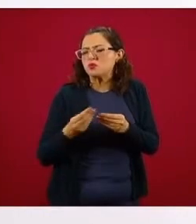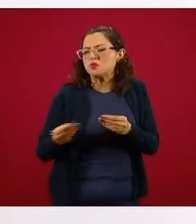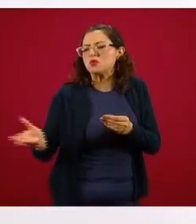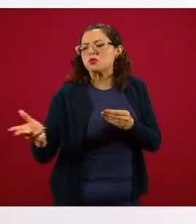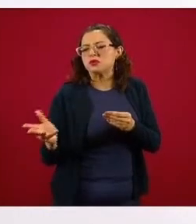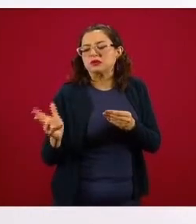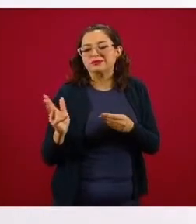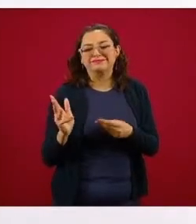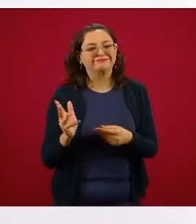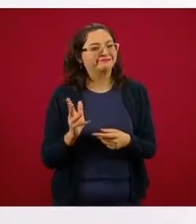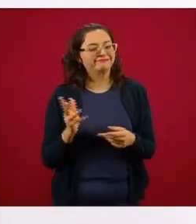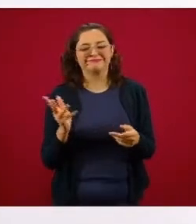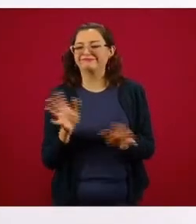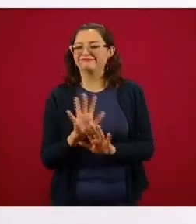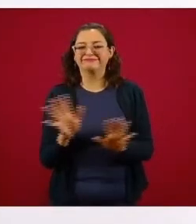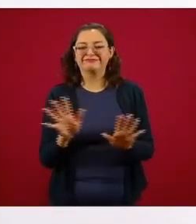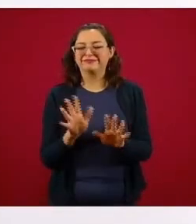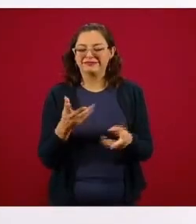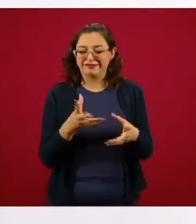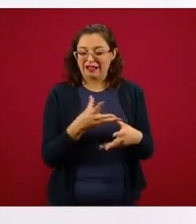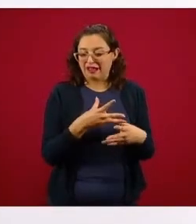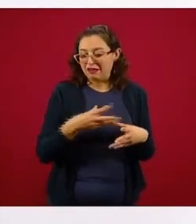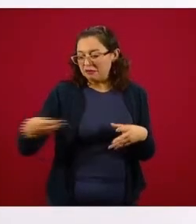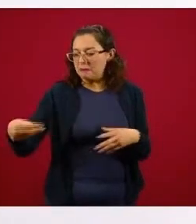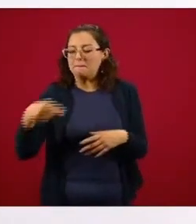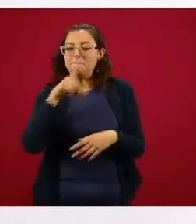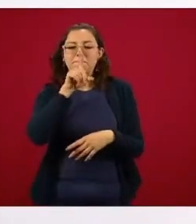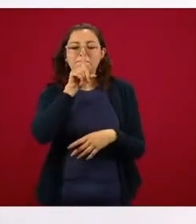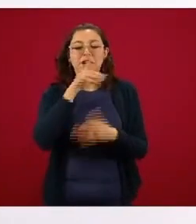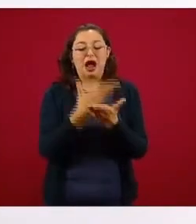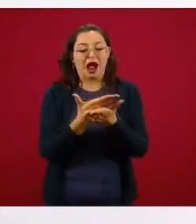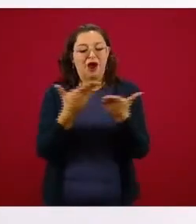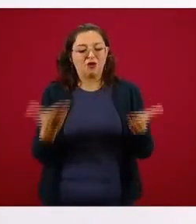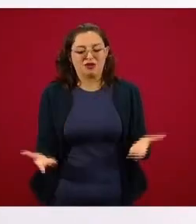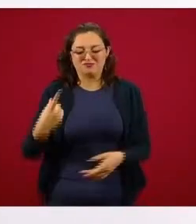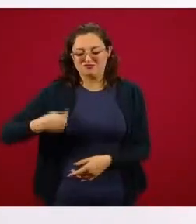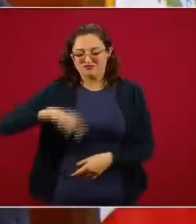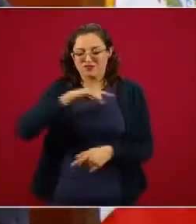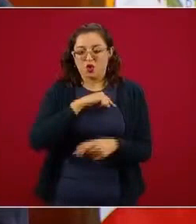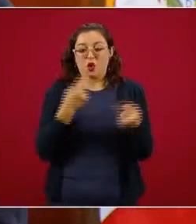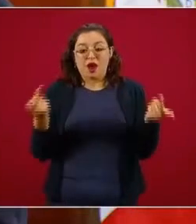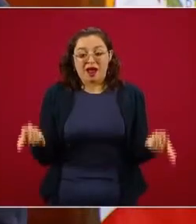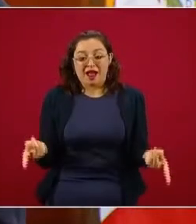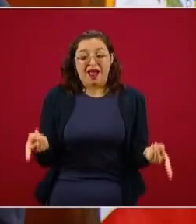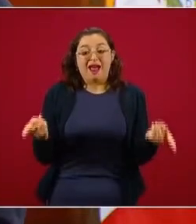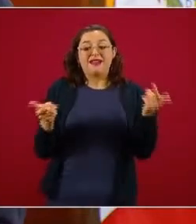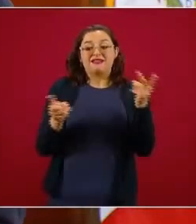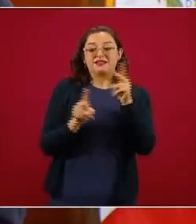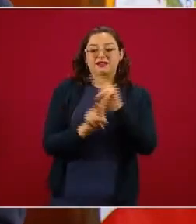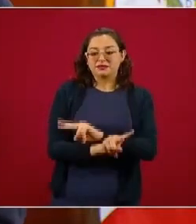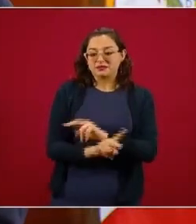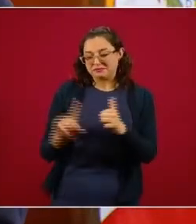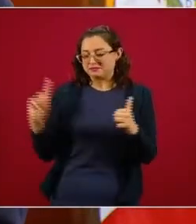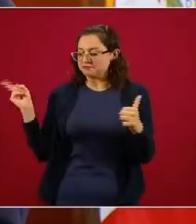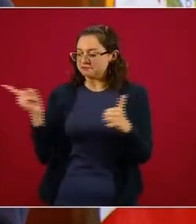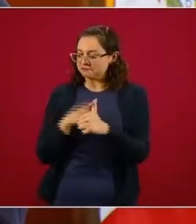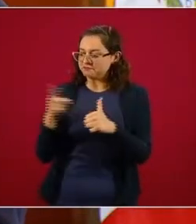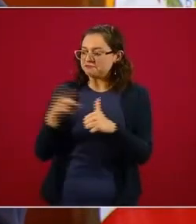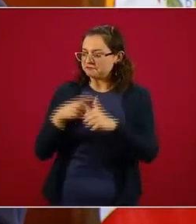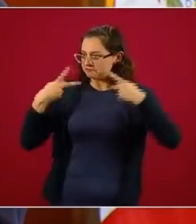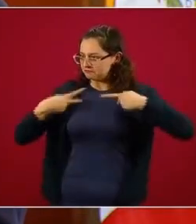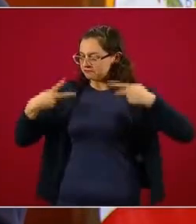nosotros destinamos los apoyos para el bienestar, empezando por la base de la